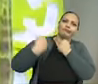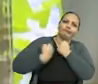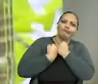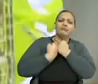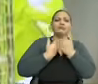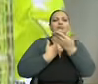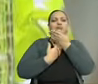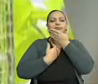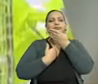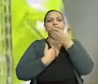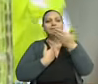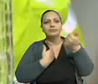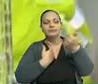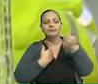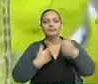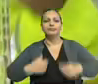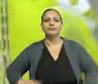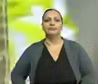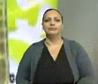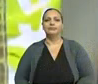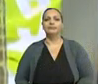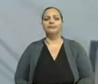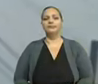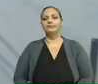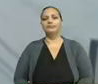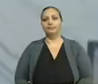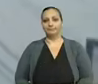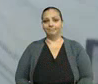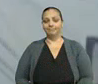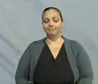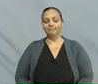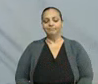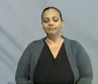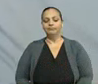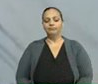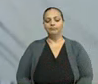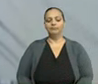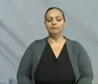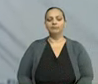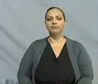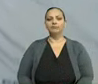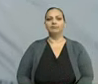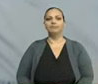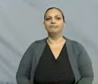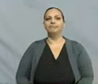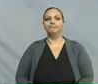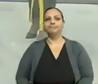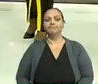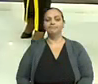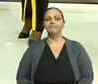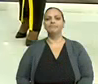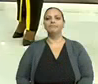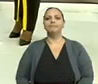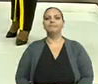Nacional y soliciten el acompañamiento. En Quito informó Iván Casamén.